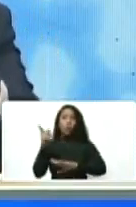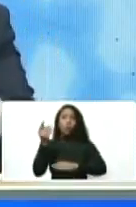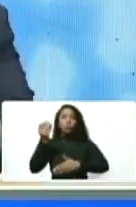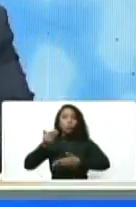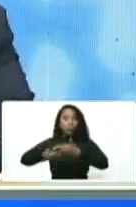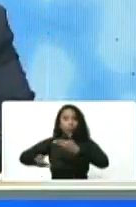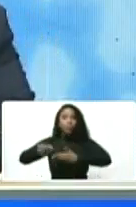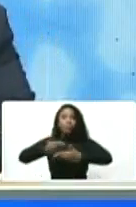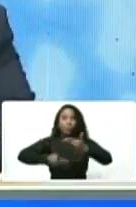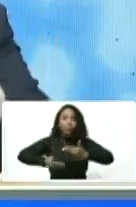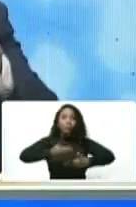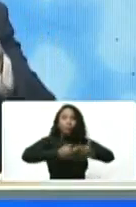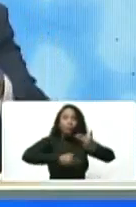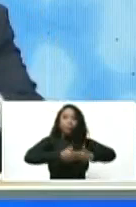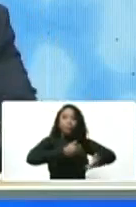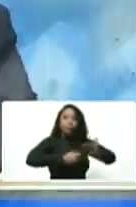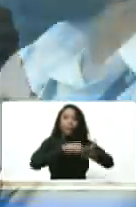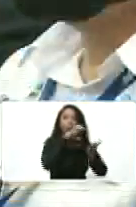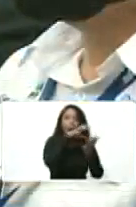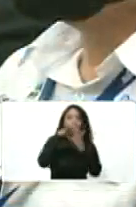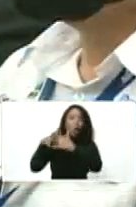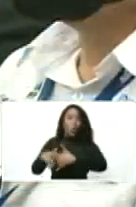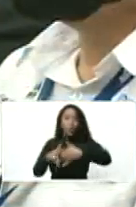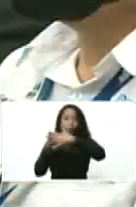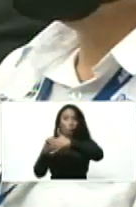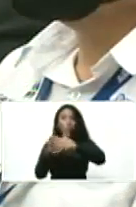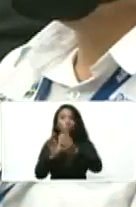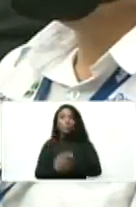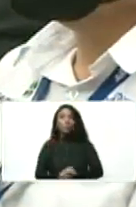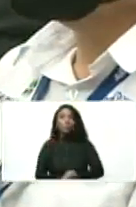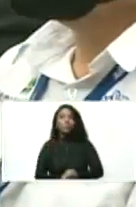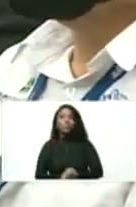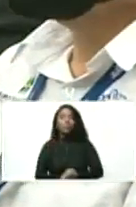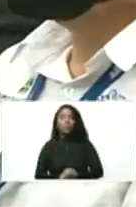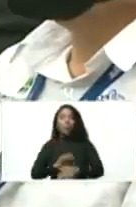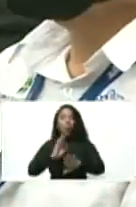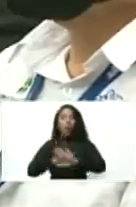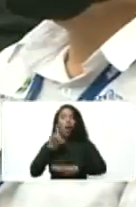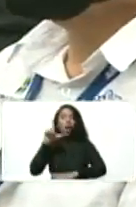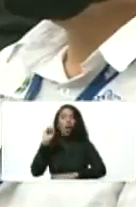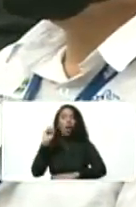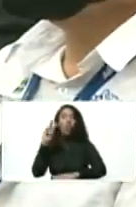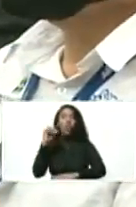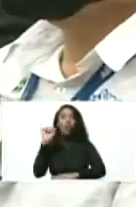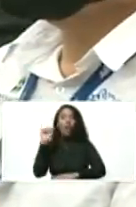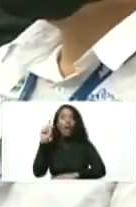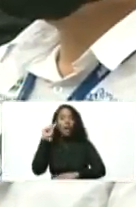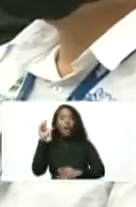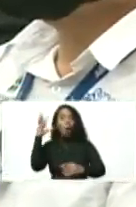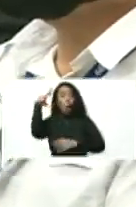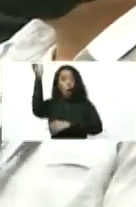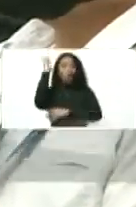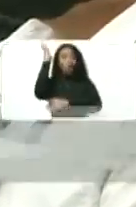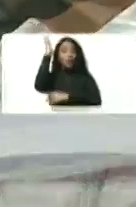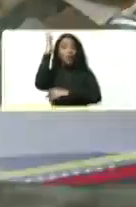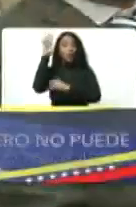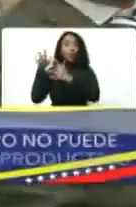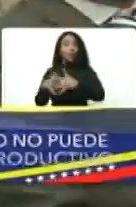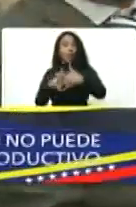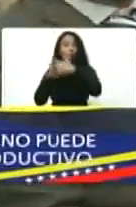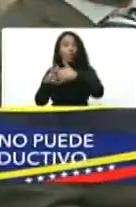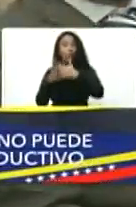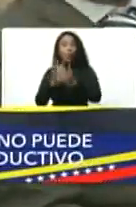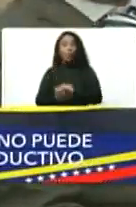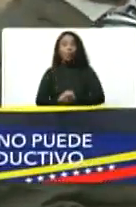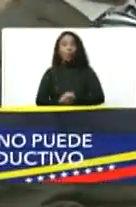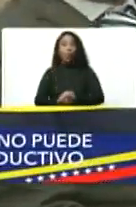relaciones en los Estados Unidos, por el lobby que pueden hacer en Congreso estadounidense, por